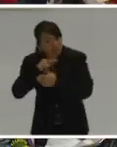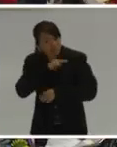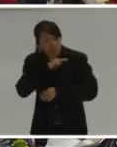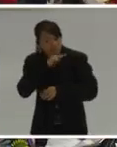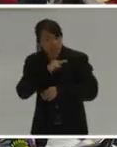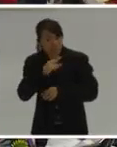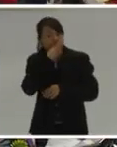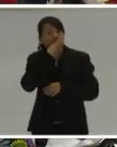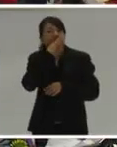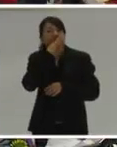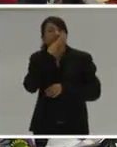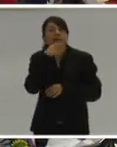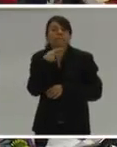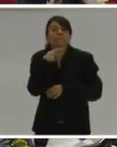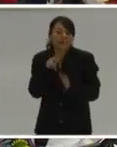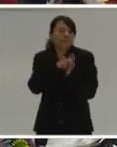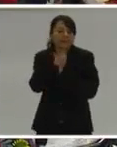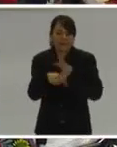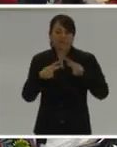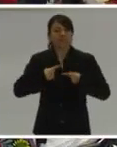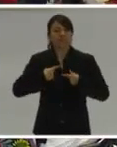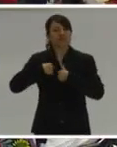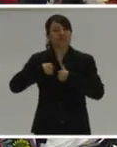nuestros notarios no tienen…